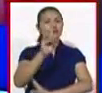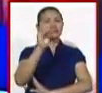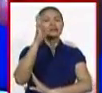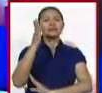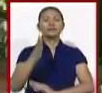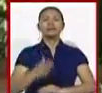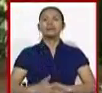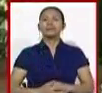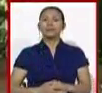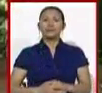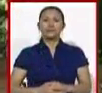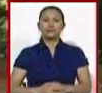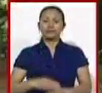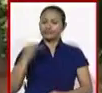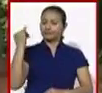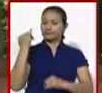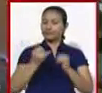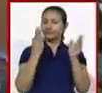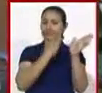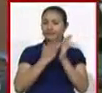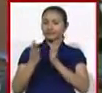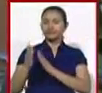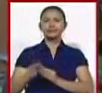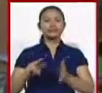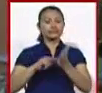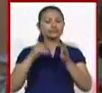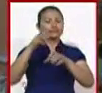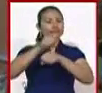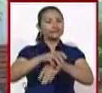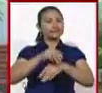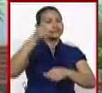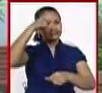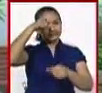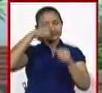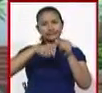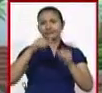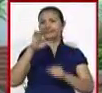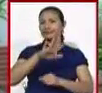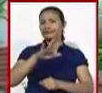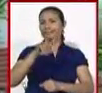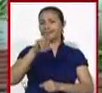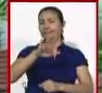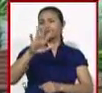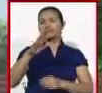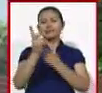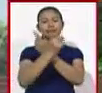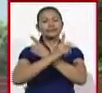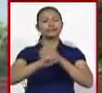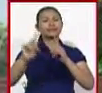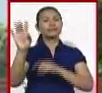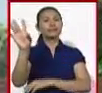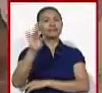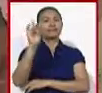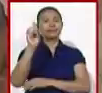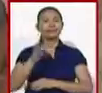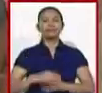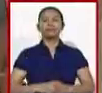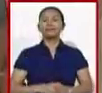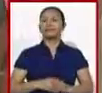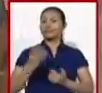bolivianas. Últimos detalles para lo que significa la gran marcha en conmemoración a los 35 años de la democracia en nuestro